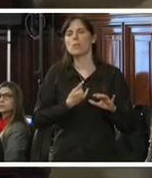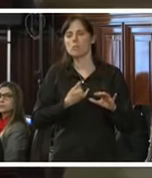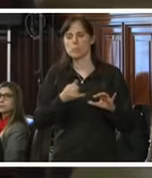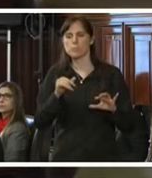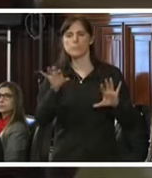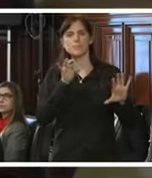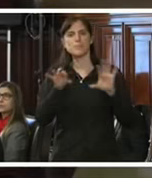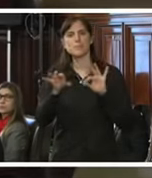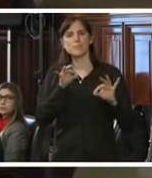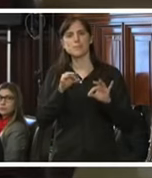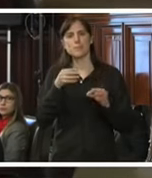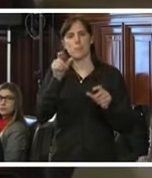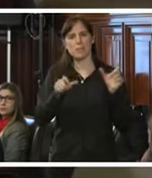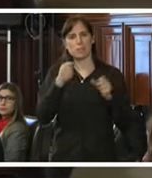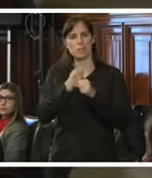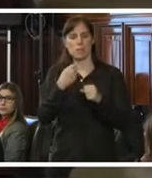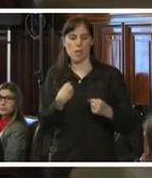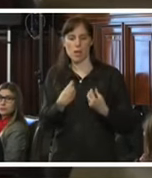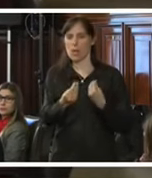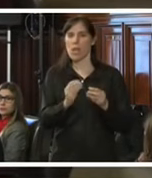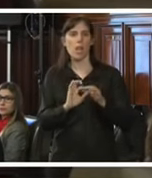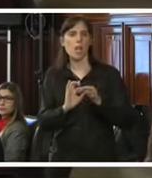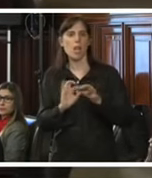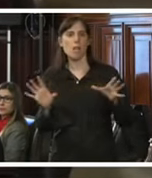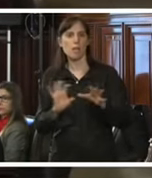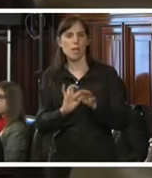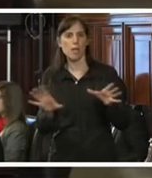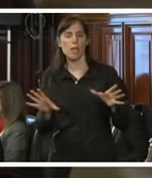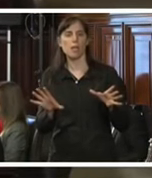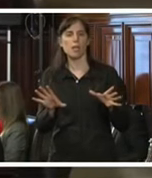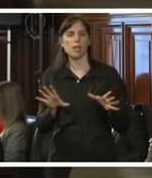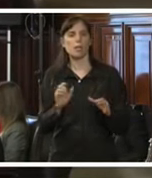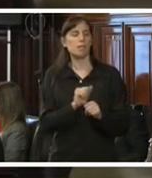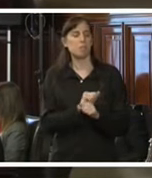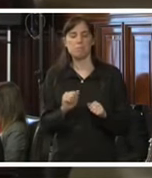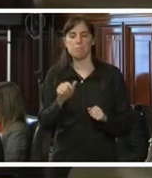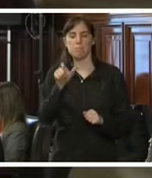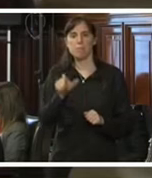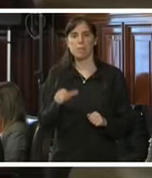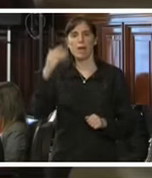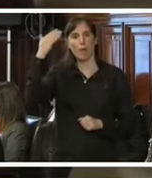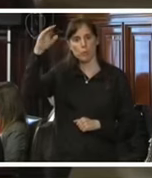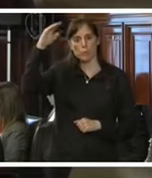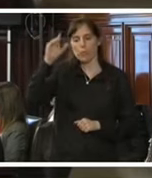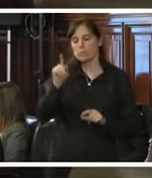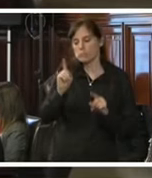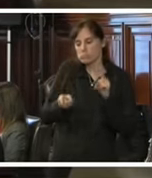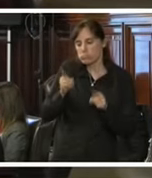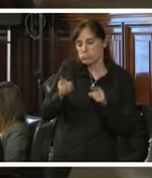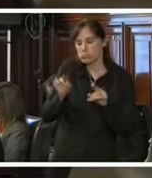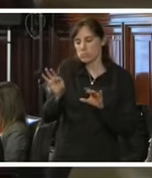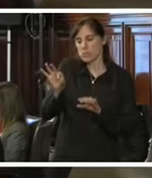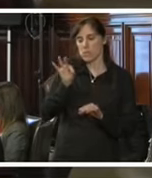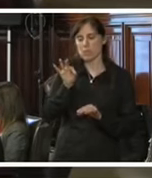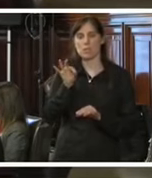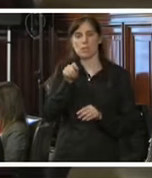al escrutinio de sectores sociales, lo cual reduce significativamente el grado de discrecionalidad de las autoridades encargadas en la selección y nombramiento,